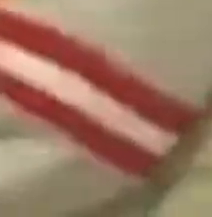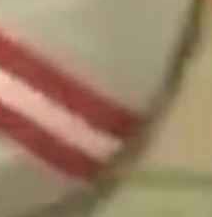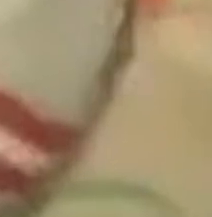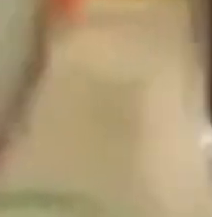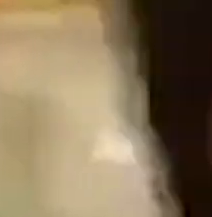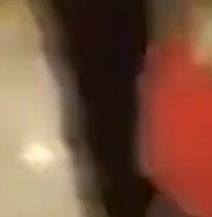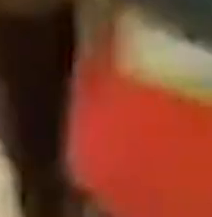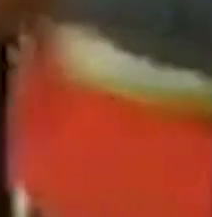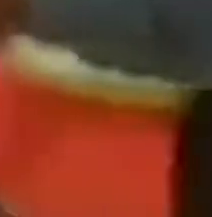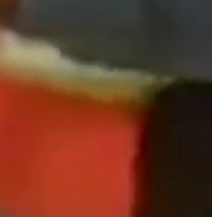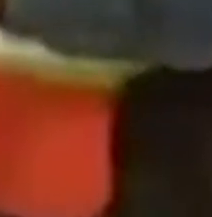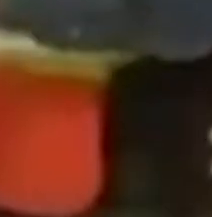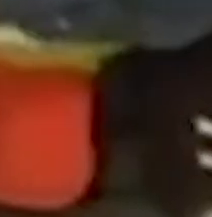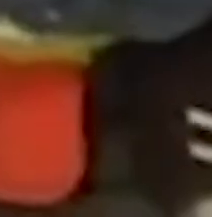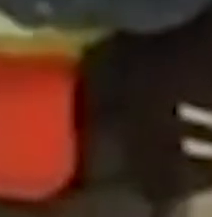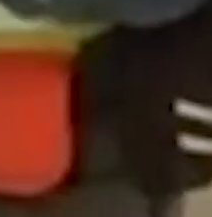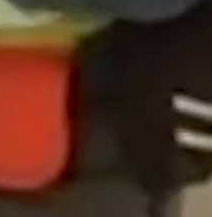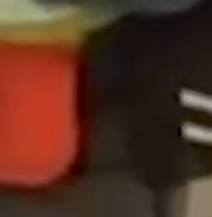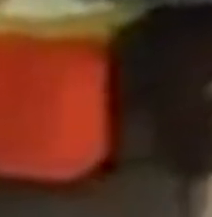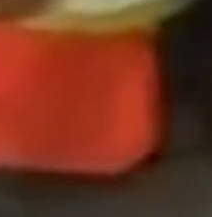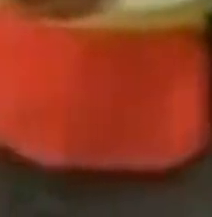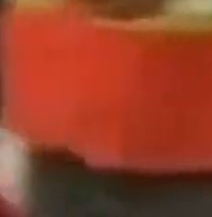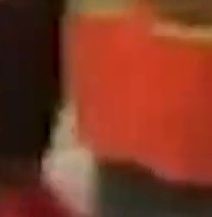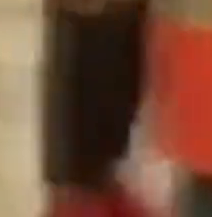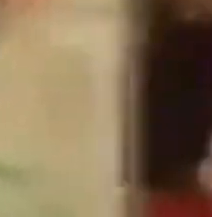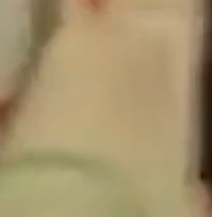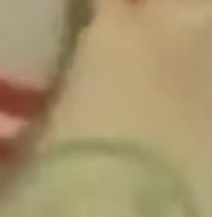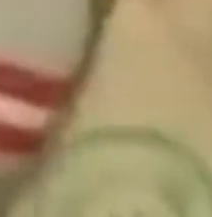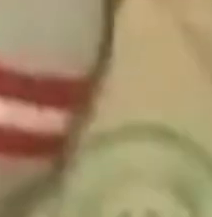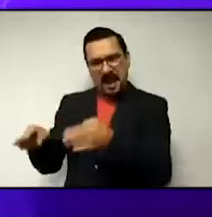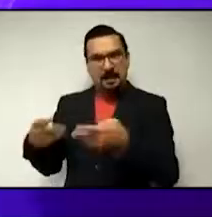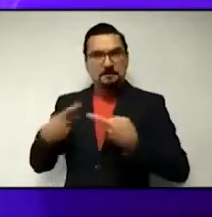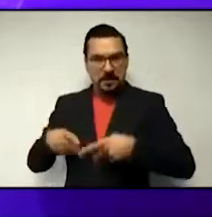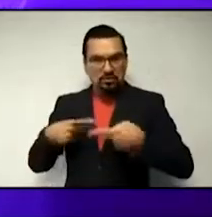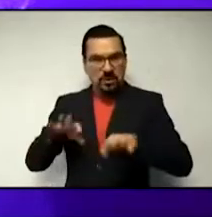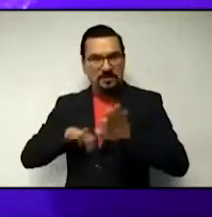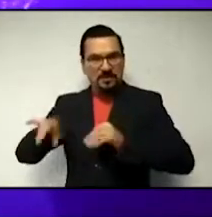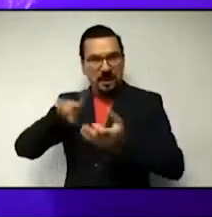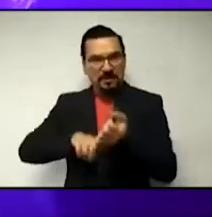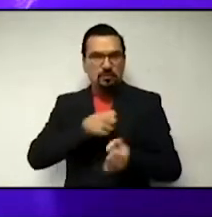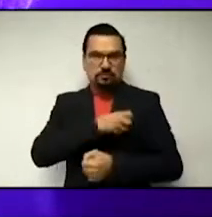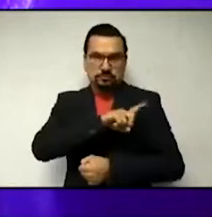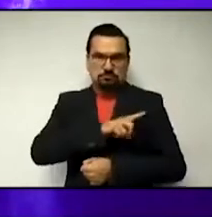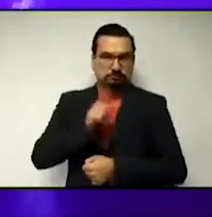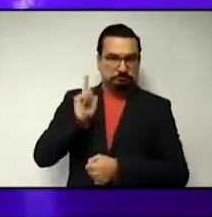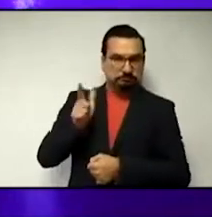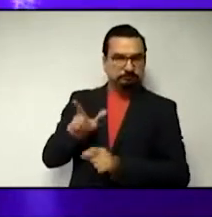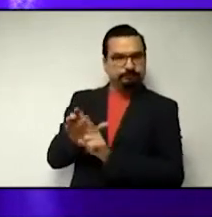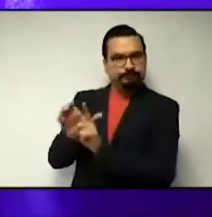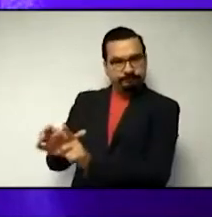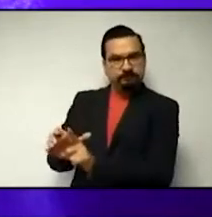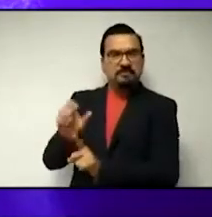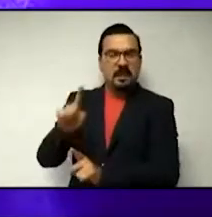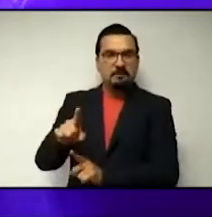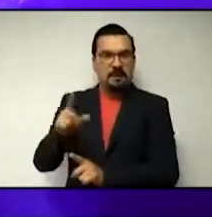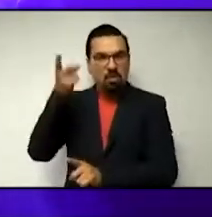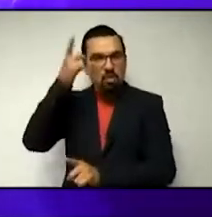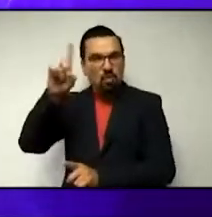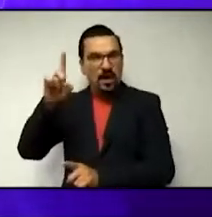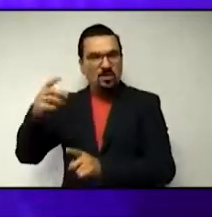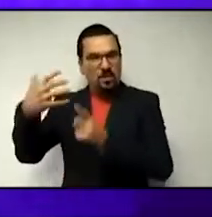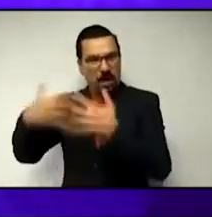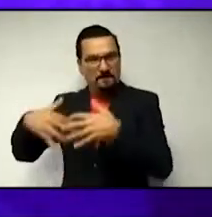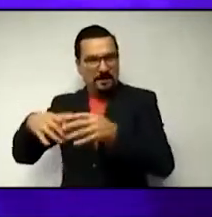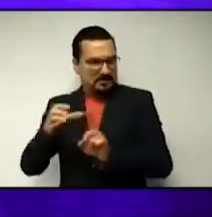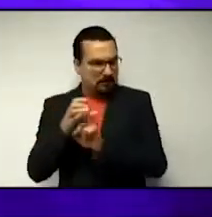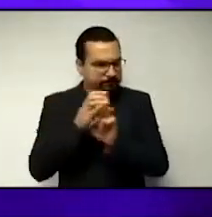Nacional. De acuerdo con cifras de la Secretaría de Salud en Sonora, suman 1.809 personas por contagio confirmado,